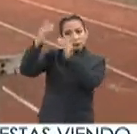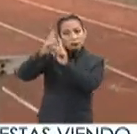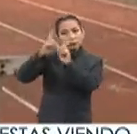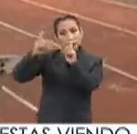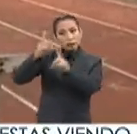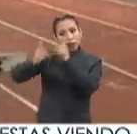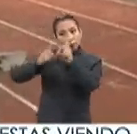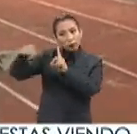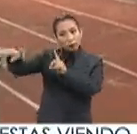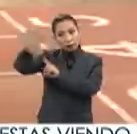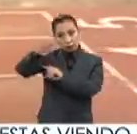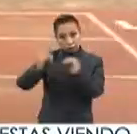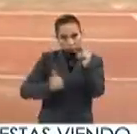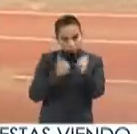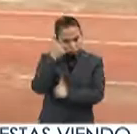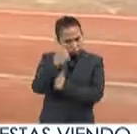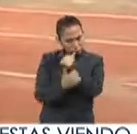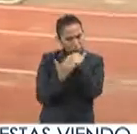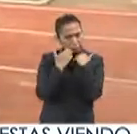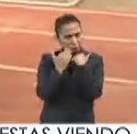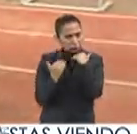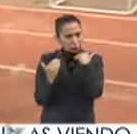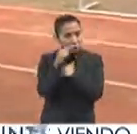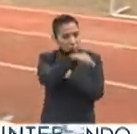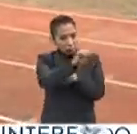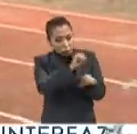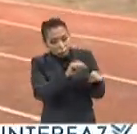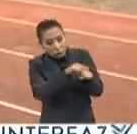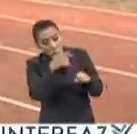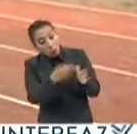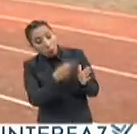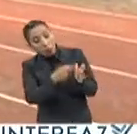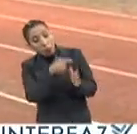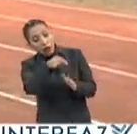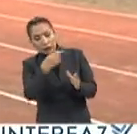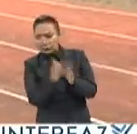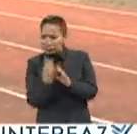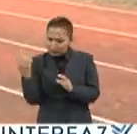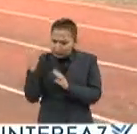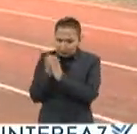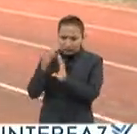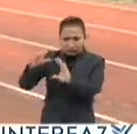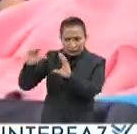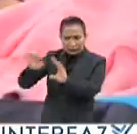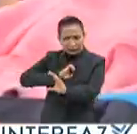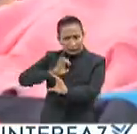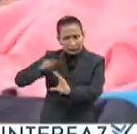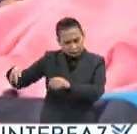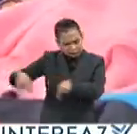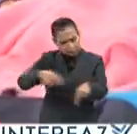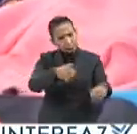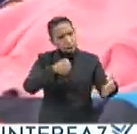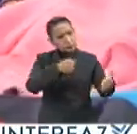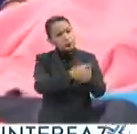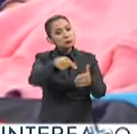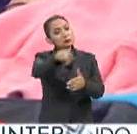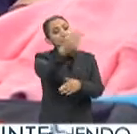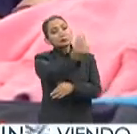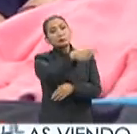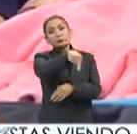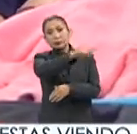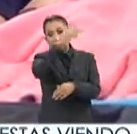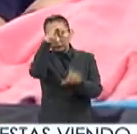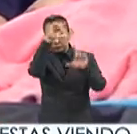deporte, no solo en el alto rendimiento, sino también como fenómeno social, urge a la preparación de un mayor número de entrenadores que satisfagan la demanda a